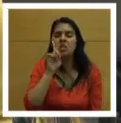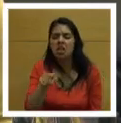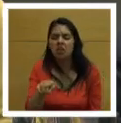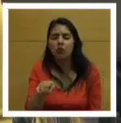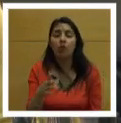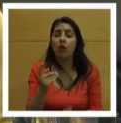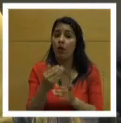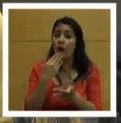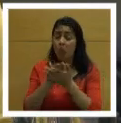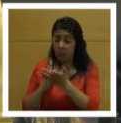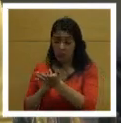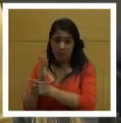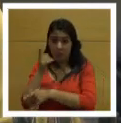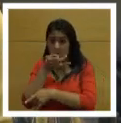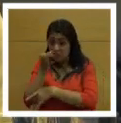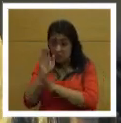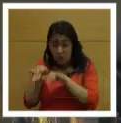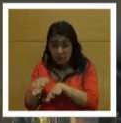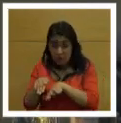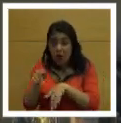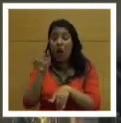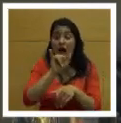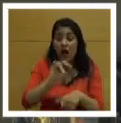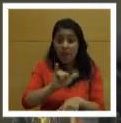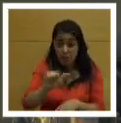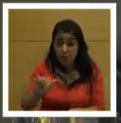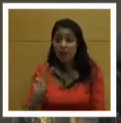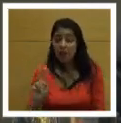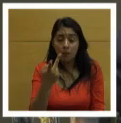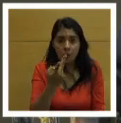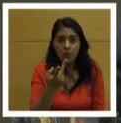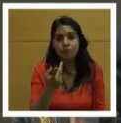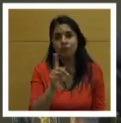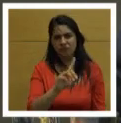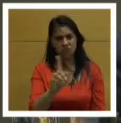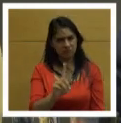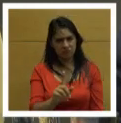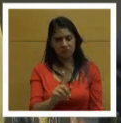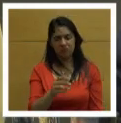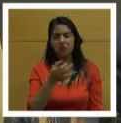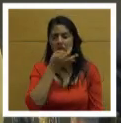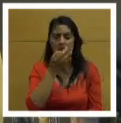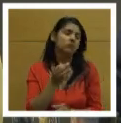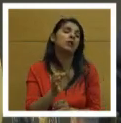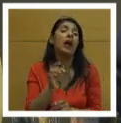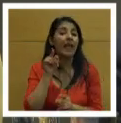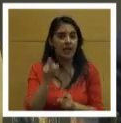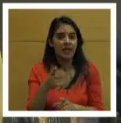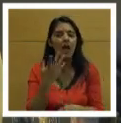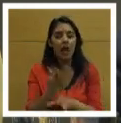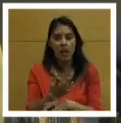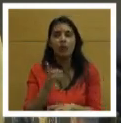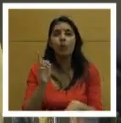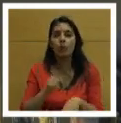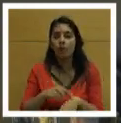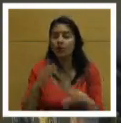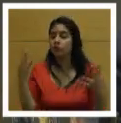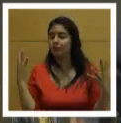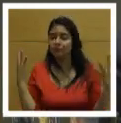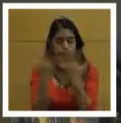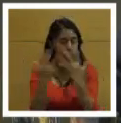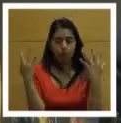dijo al inicio. No, lo asume desde el momento que ella pasó por un momento, dice, traumático, ¿ya?,